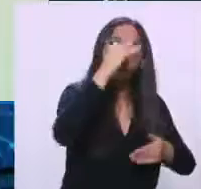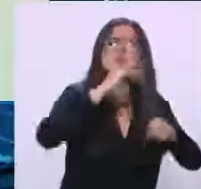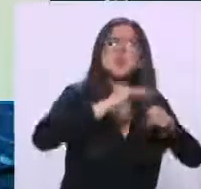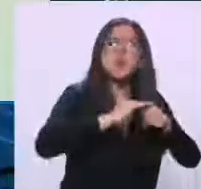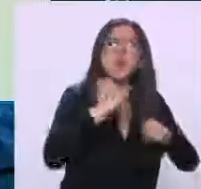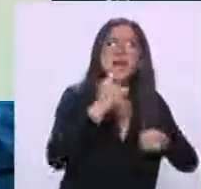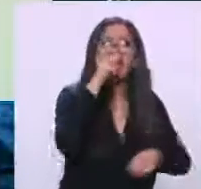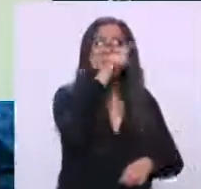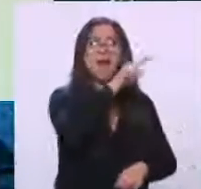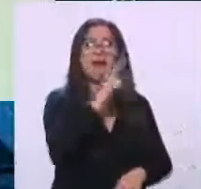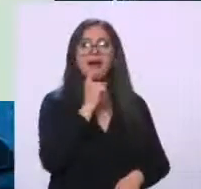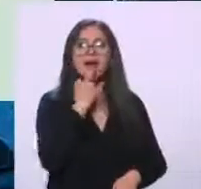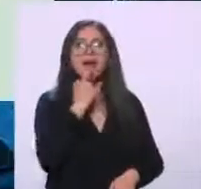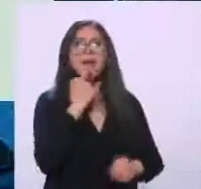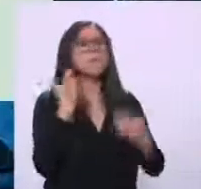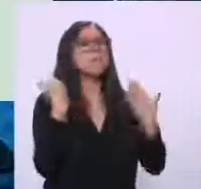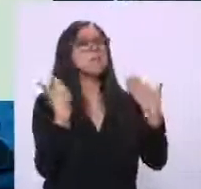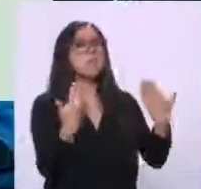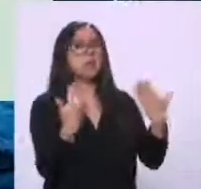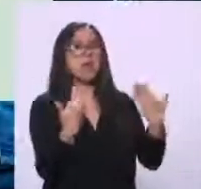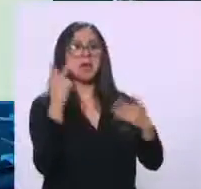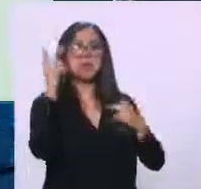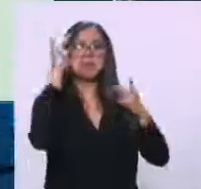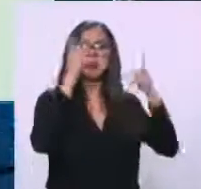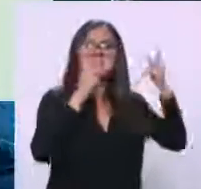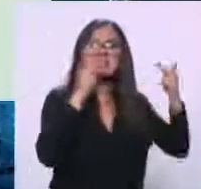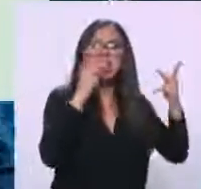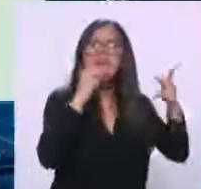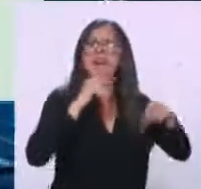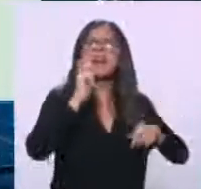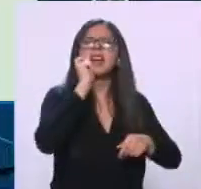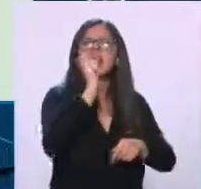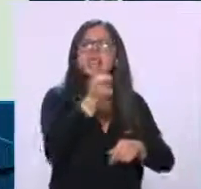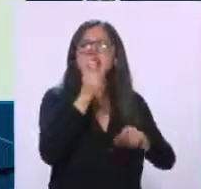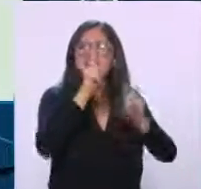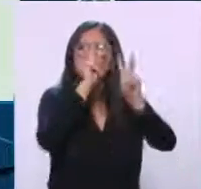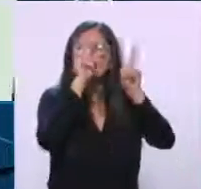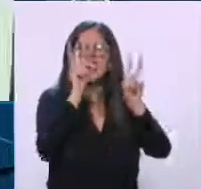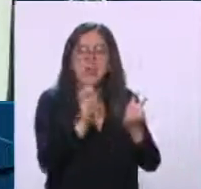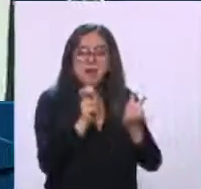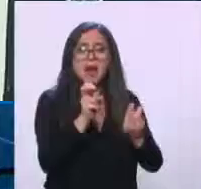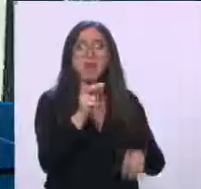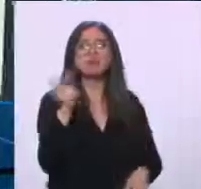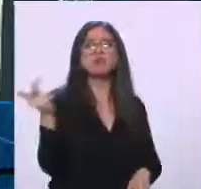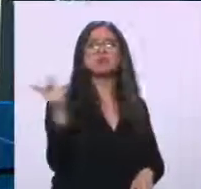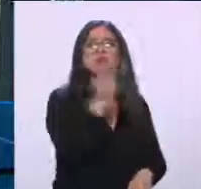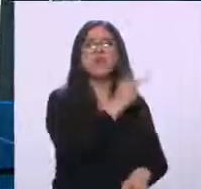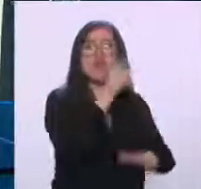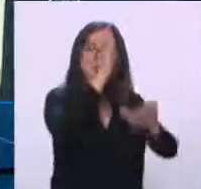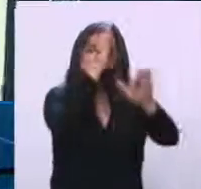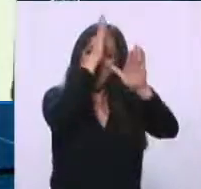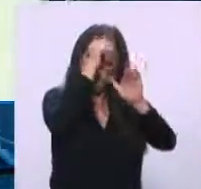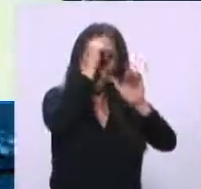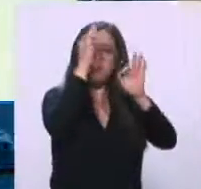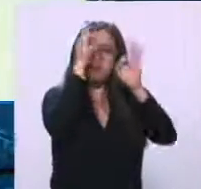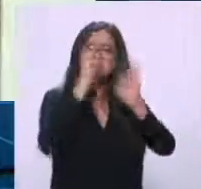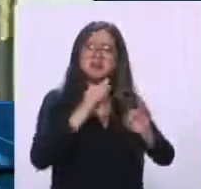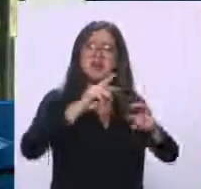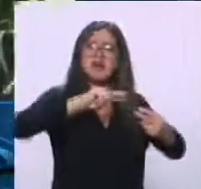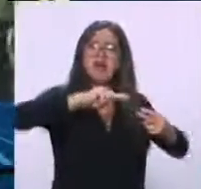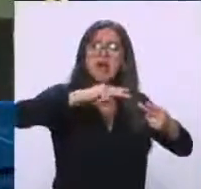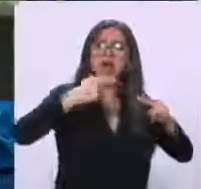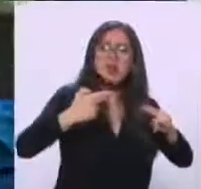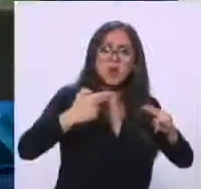muy bien. ¿Basado en qué? Bueno, podemos basarnos en una relación que no se tejió el día de ayer. Fue